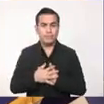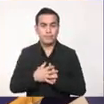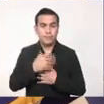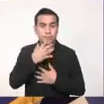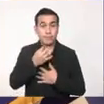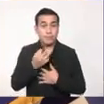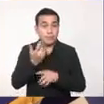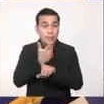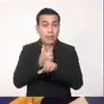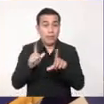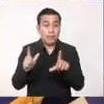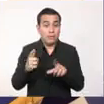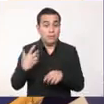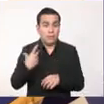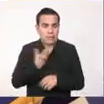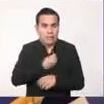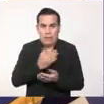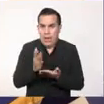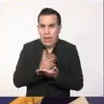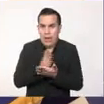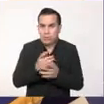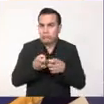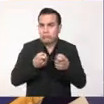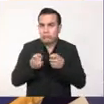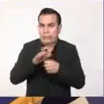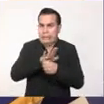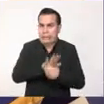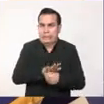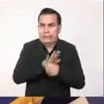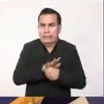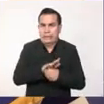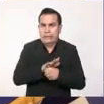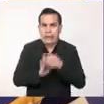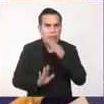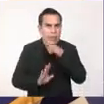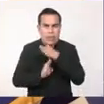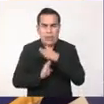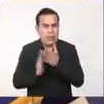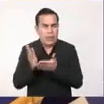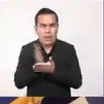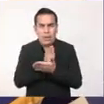O en elecciones libres, ¿verdad? Porque no hubo represión ni bloqueos.